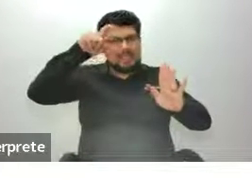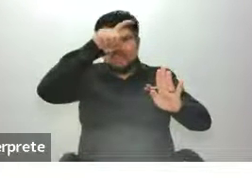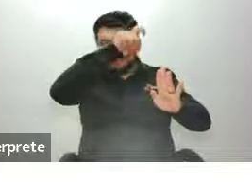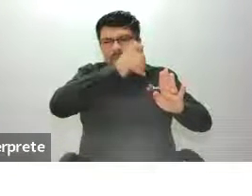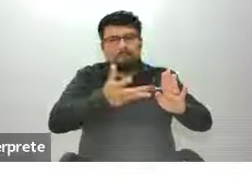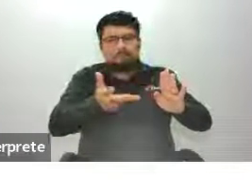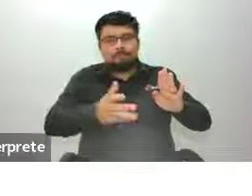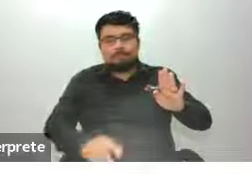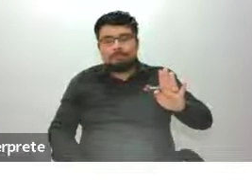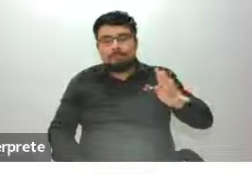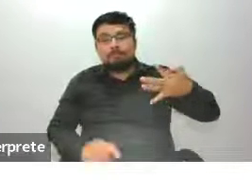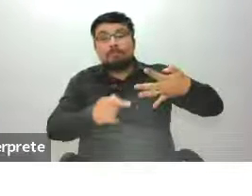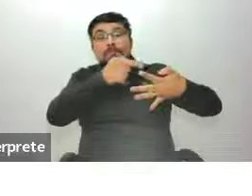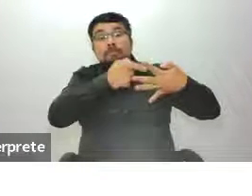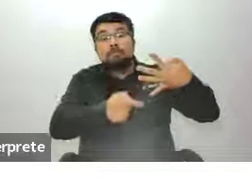es,